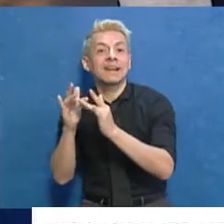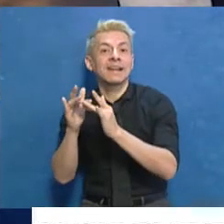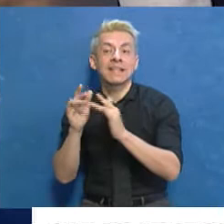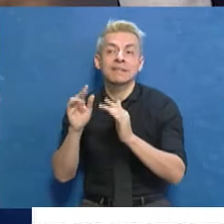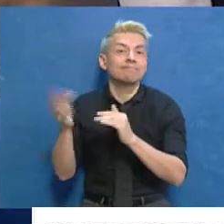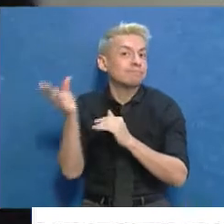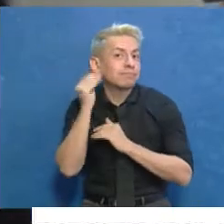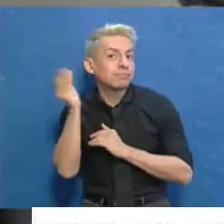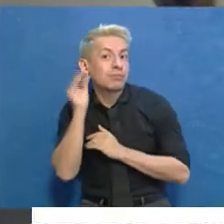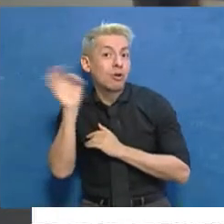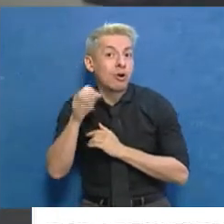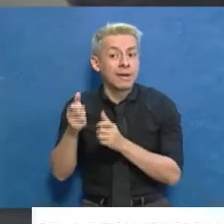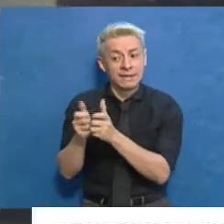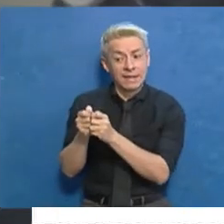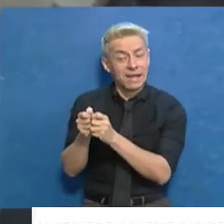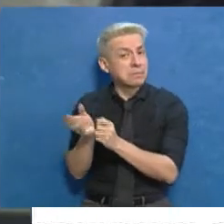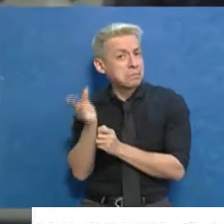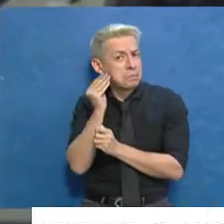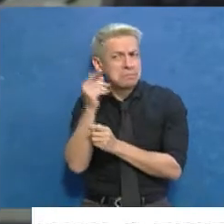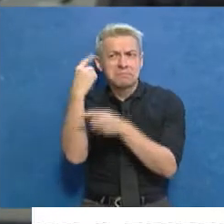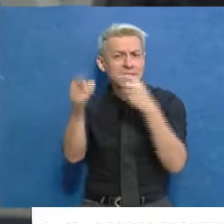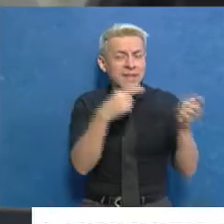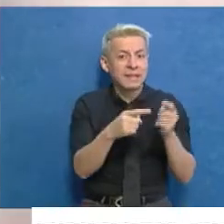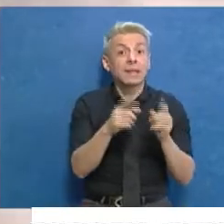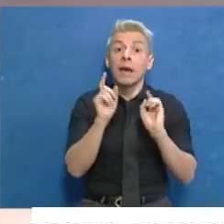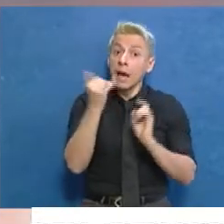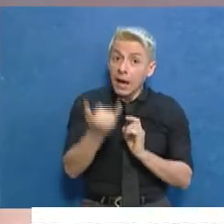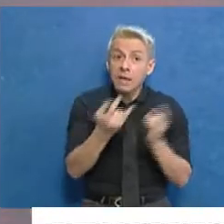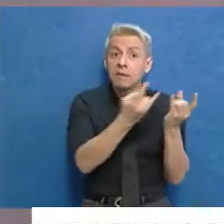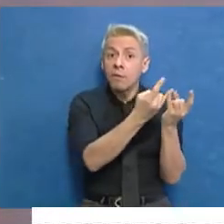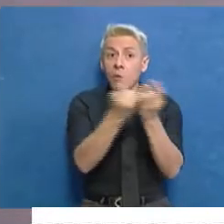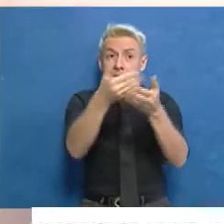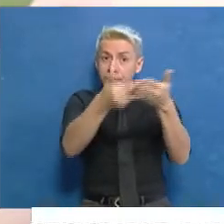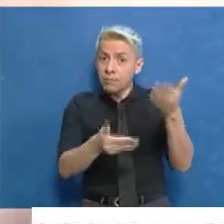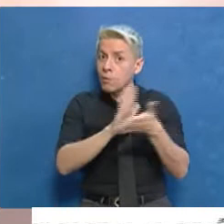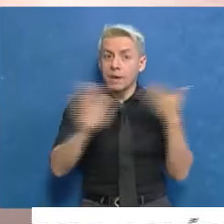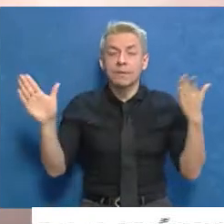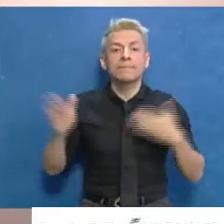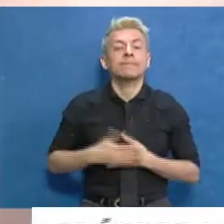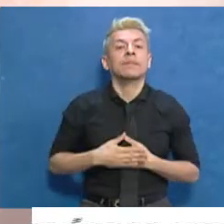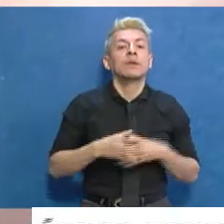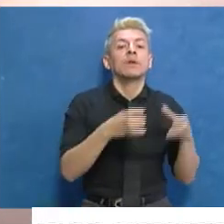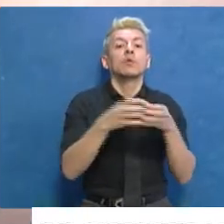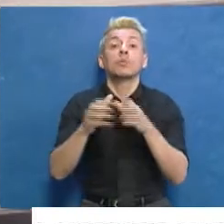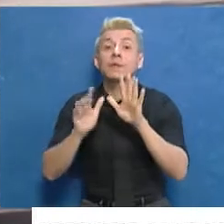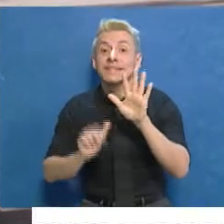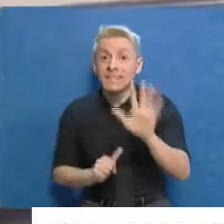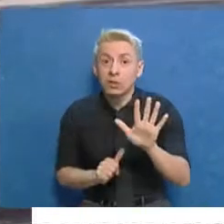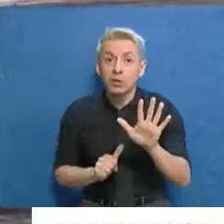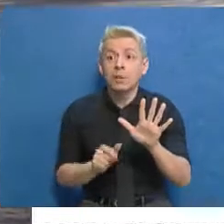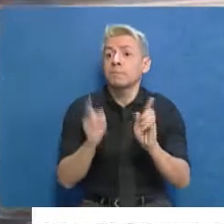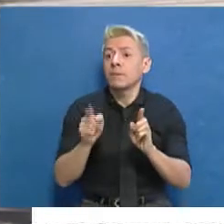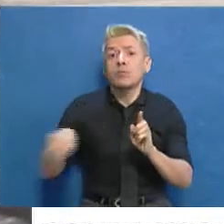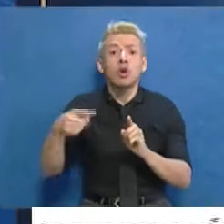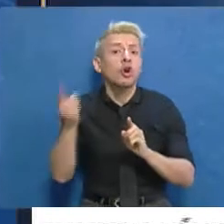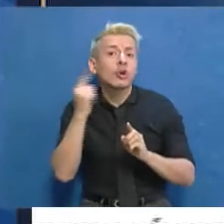de teléfono. Tenemos una página web nueva. Las cinco categorías fueron postuladas y elegidas por los mismos oyentes de